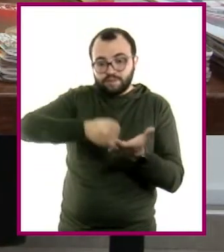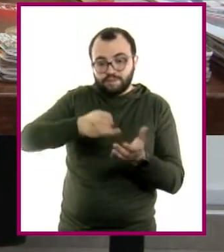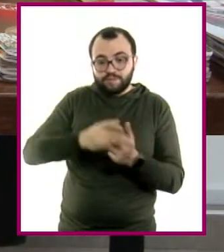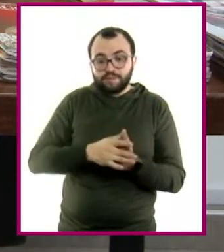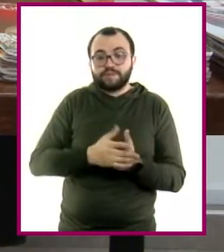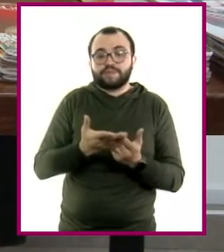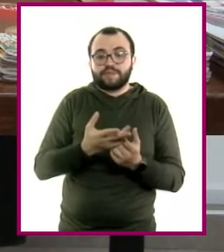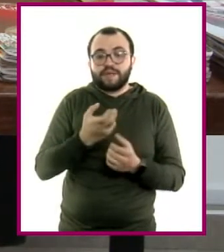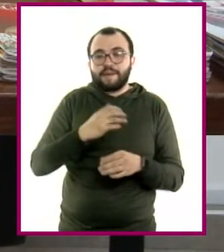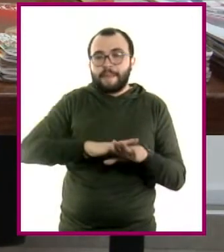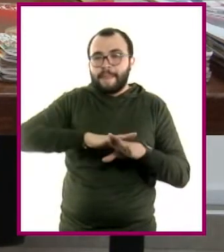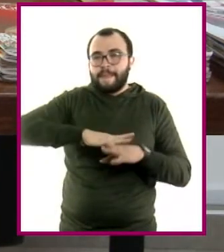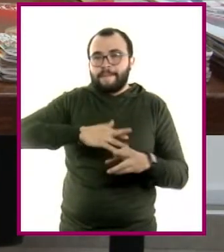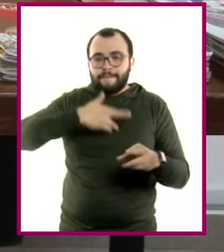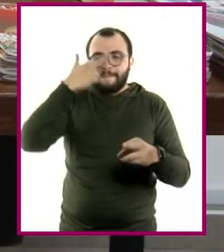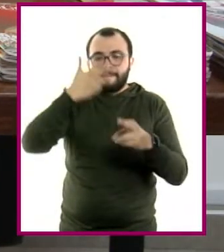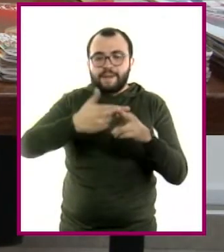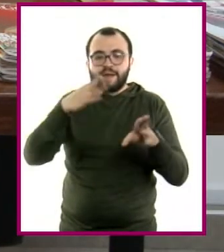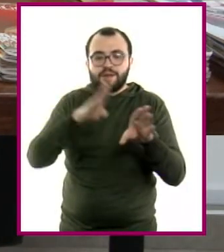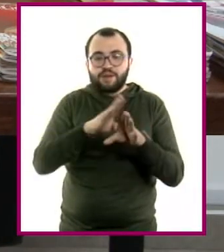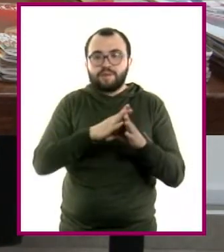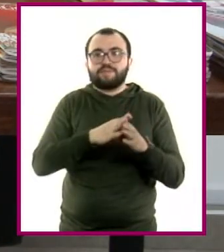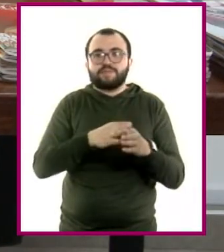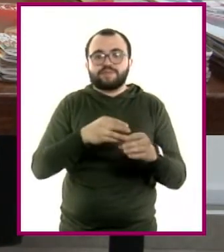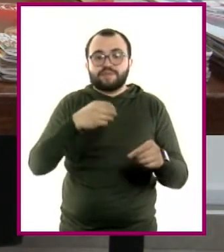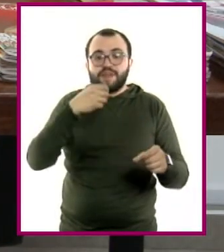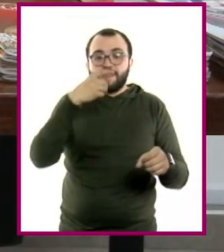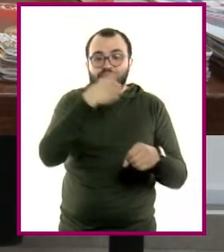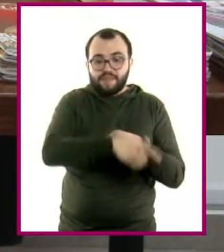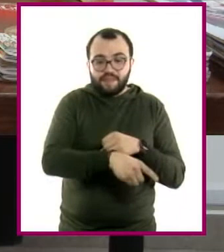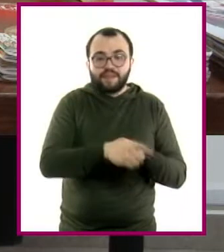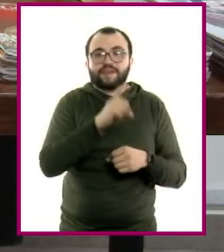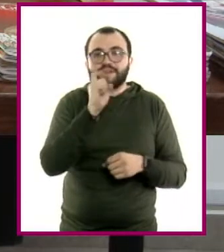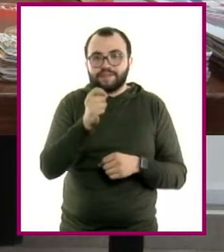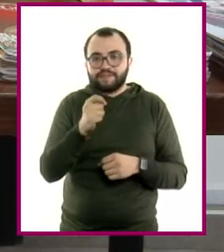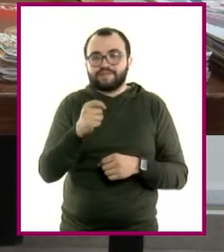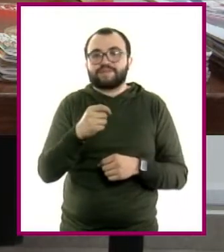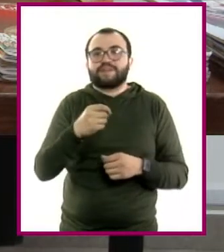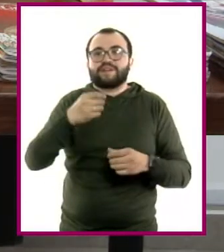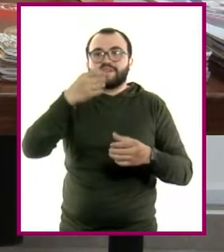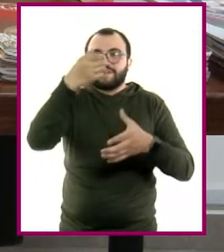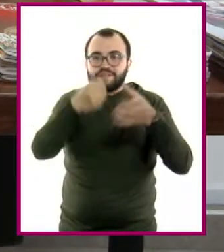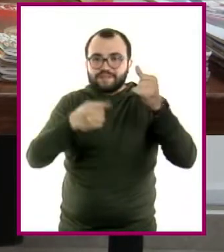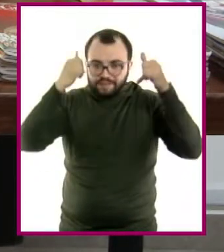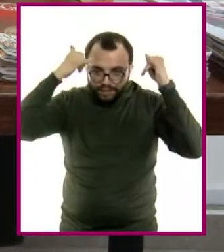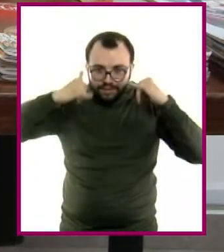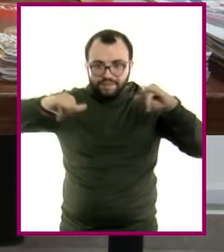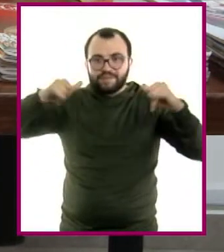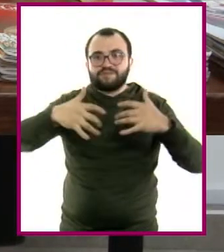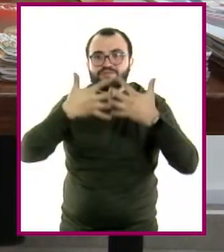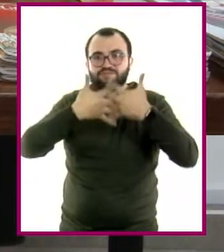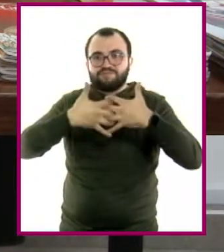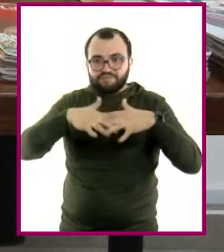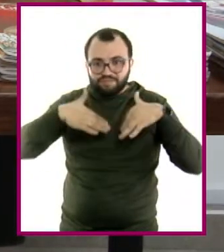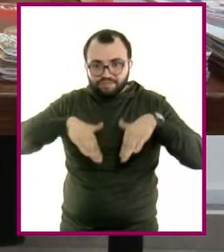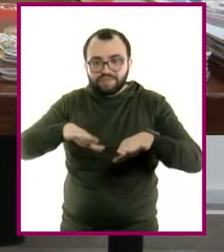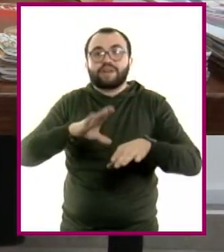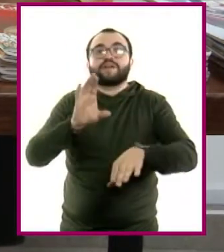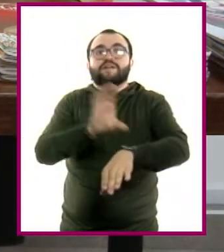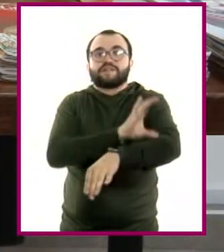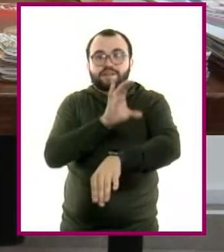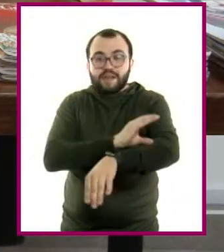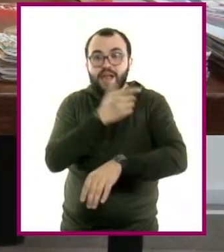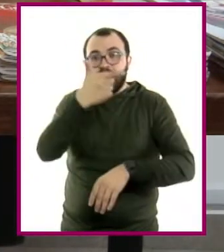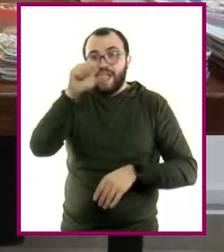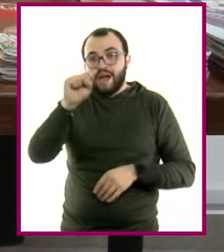mostraron los mayores costos por degradación del ambiente fueron ganadería, industria manufacturera, electricidad,